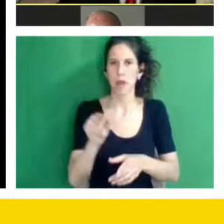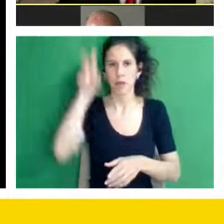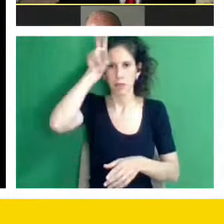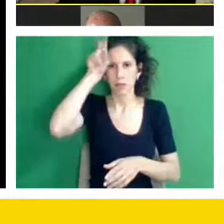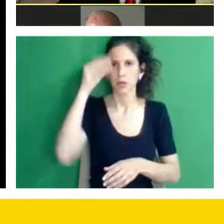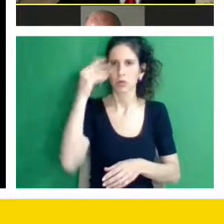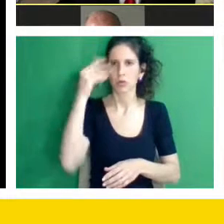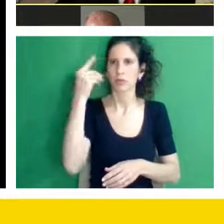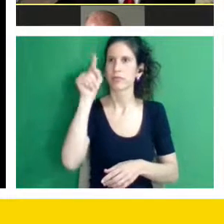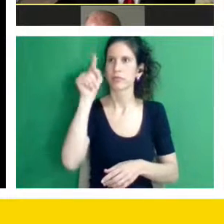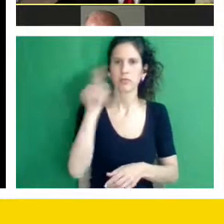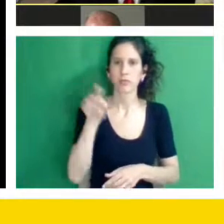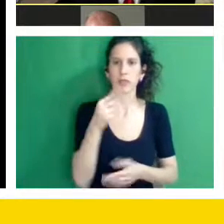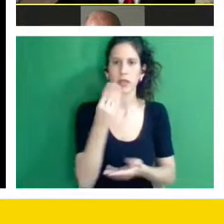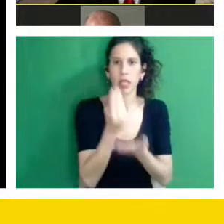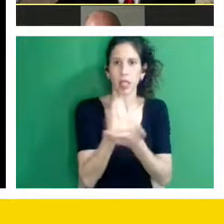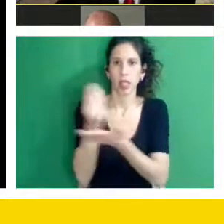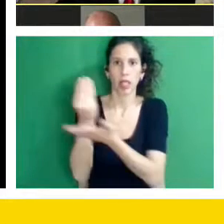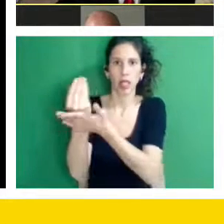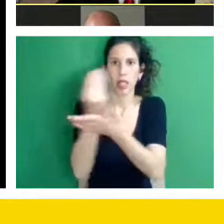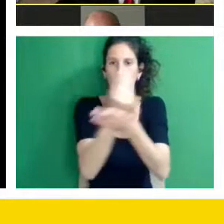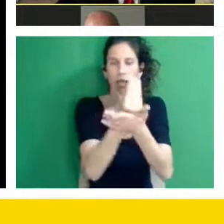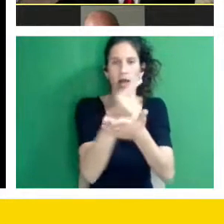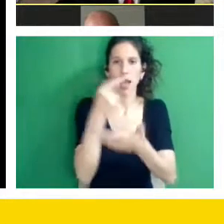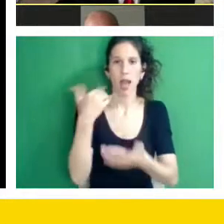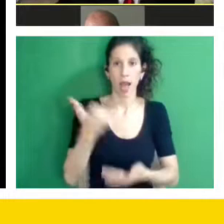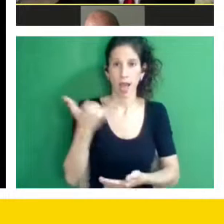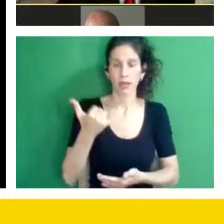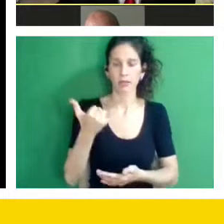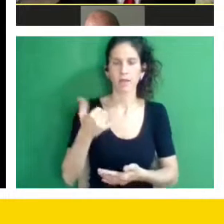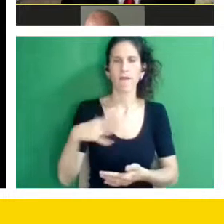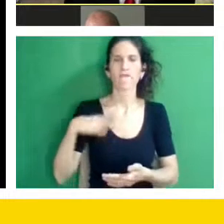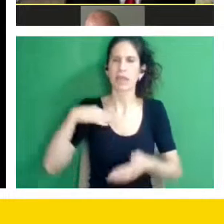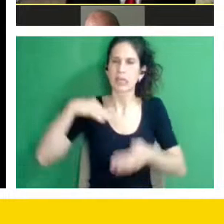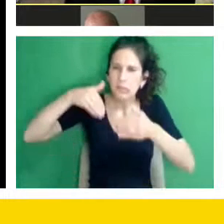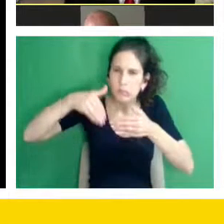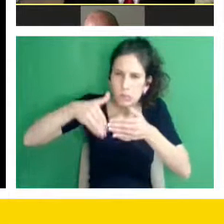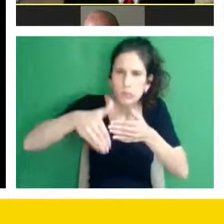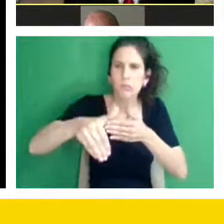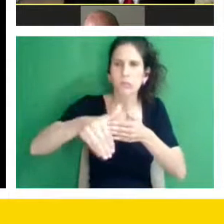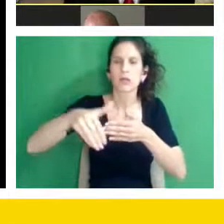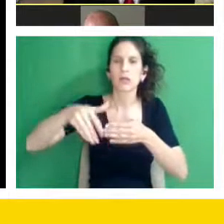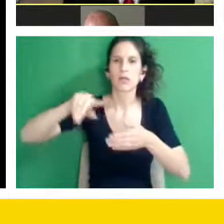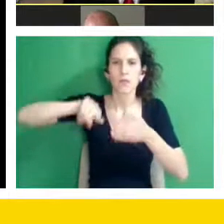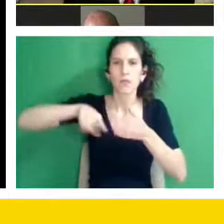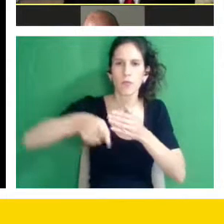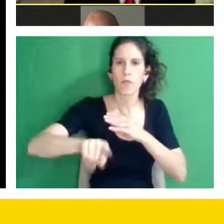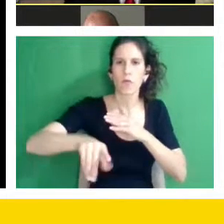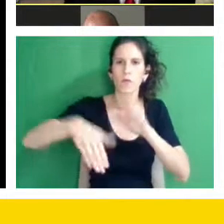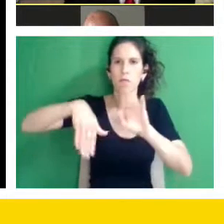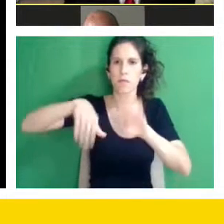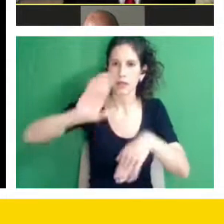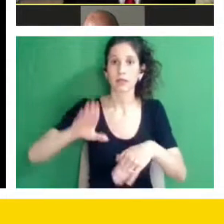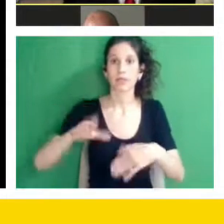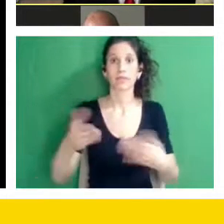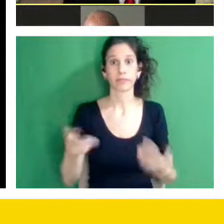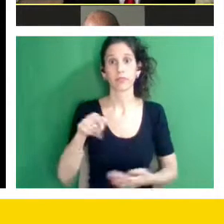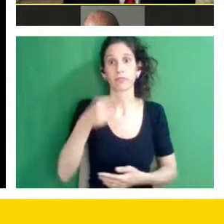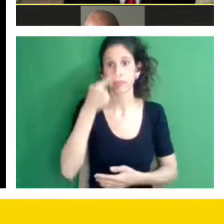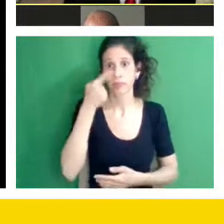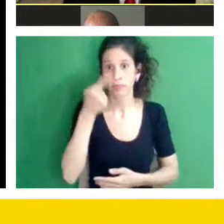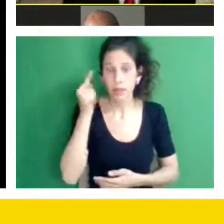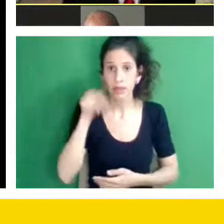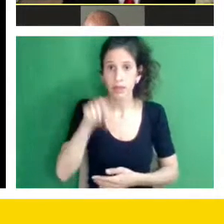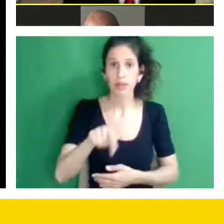limitada. Este sistema SINAPEDI sería ideal para este propósito debido a que está compuesto